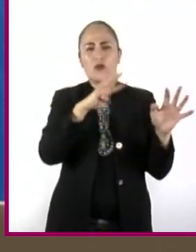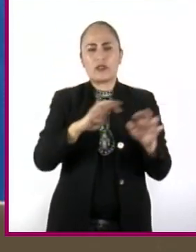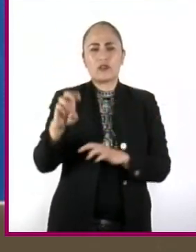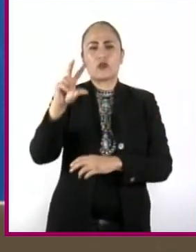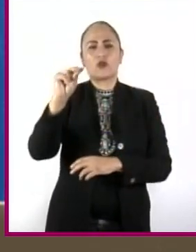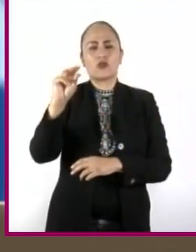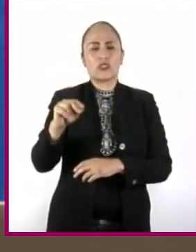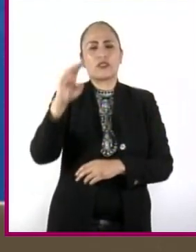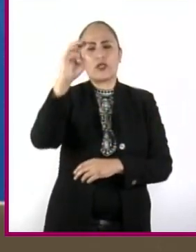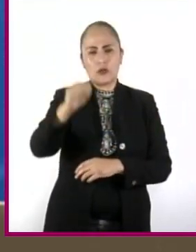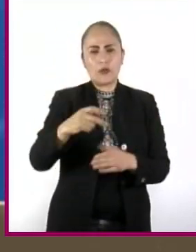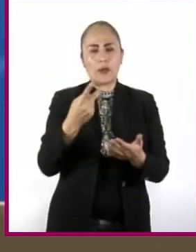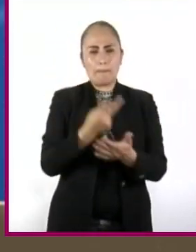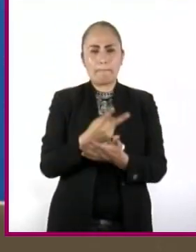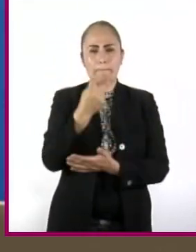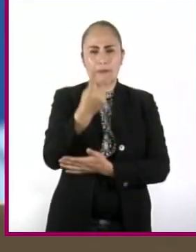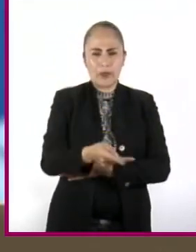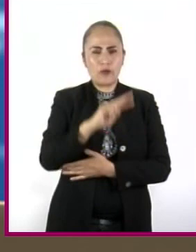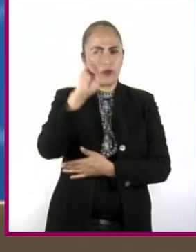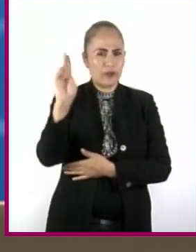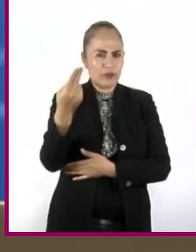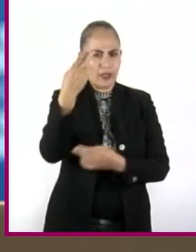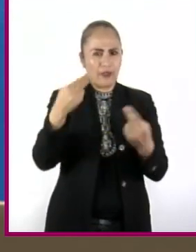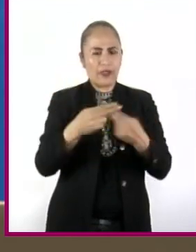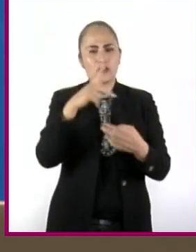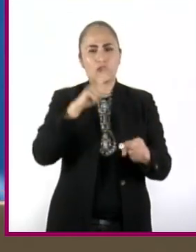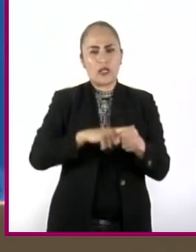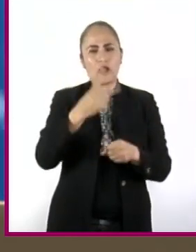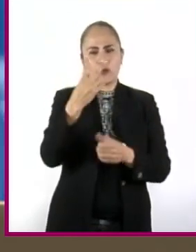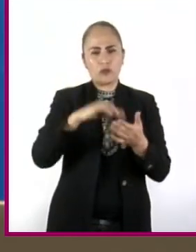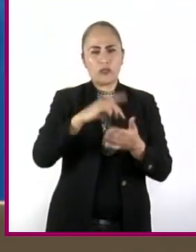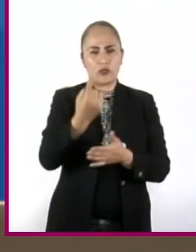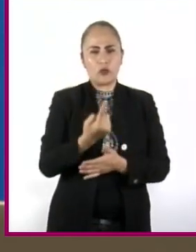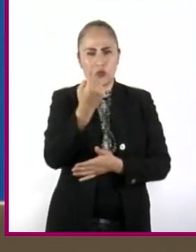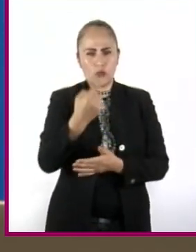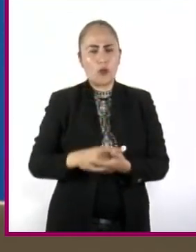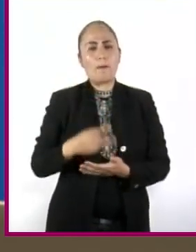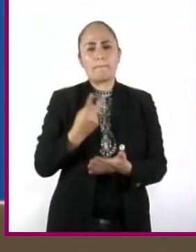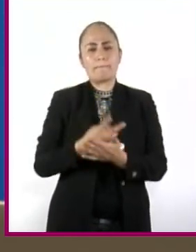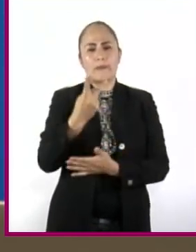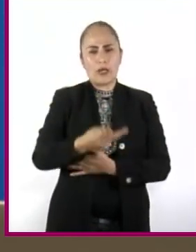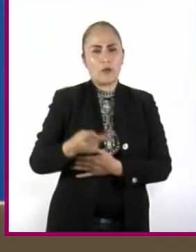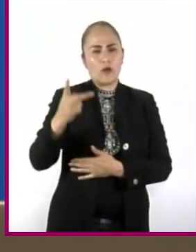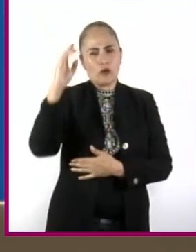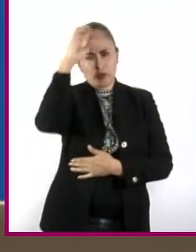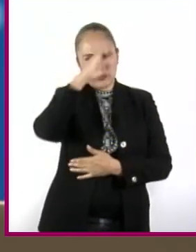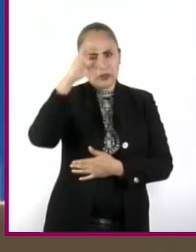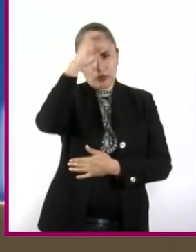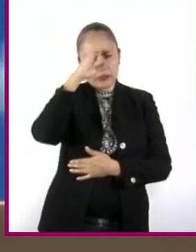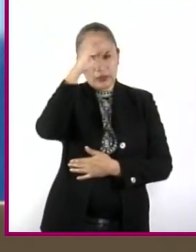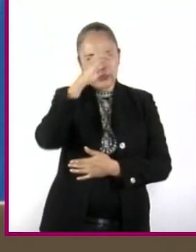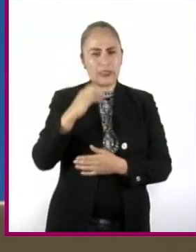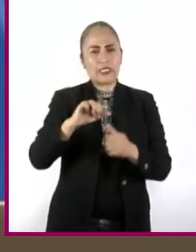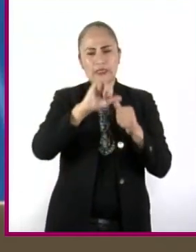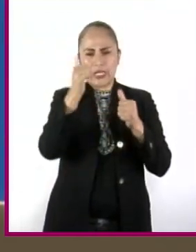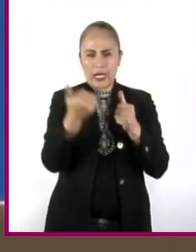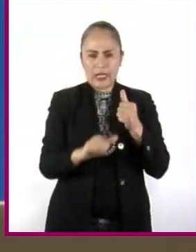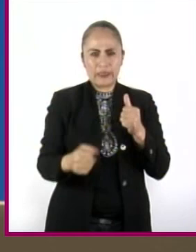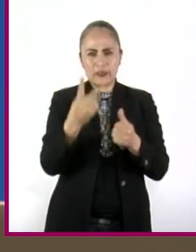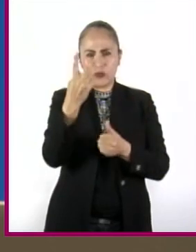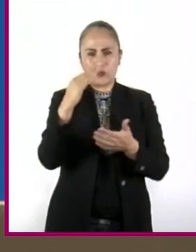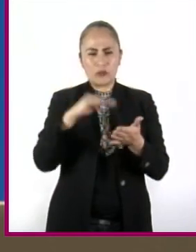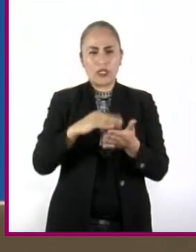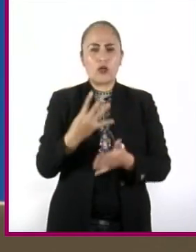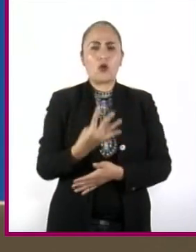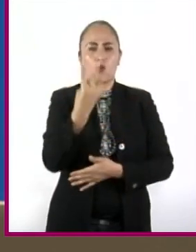Premio Universidad Nacional en 2001 y el Premio Nacional de Ciencias y Artes en 2004. Es fundador del